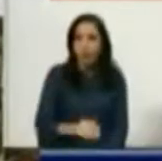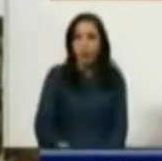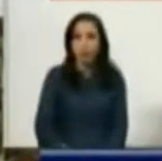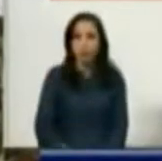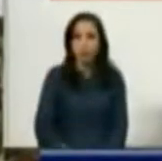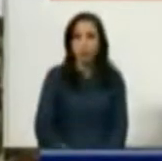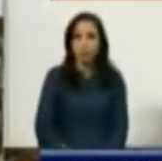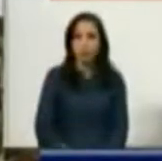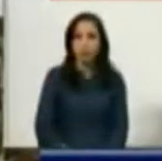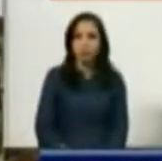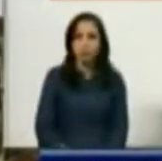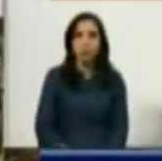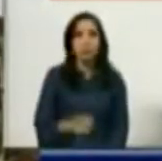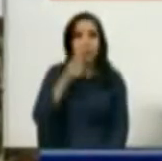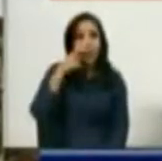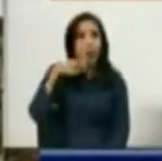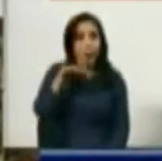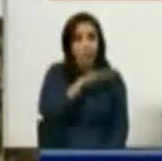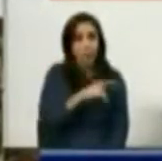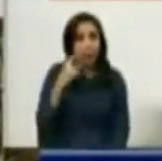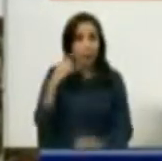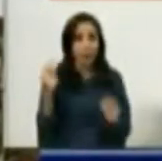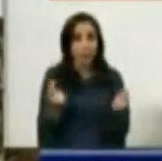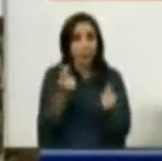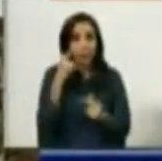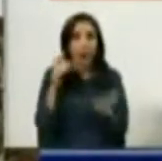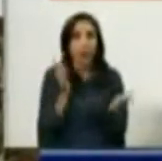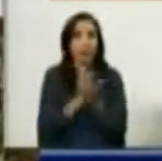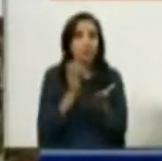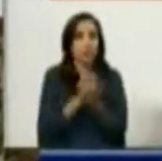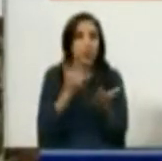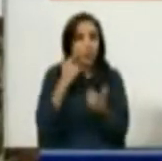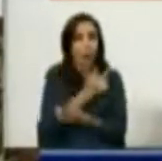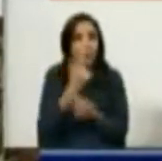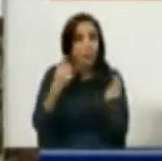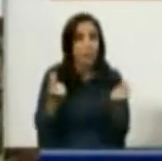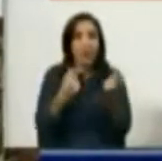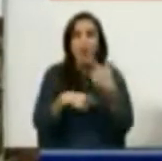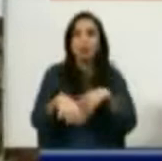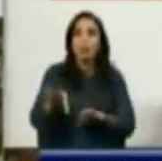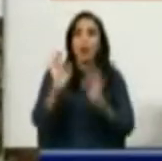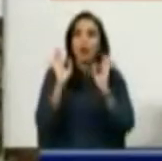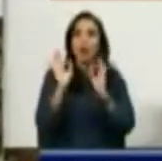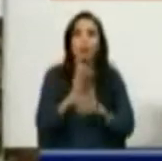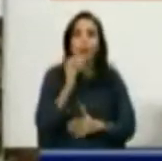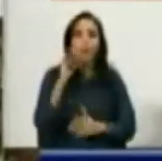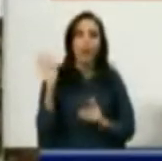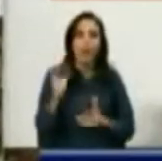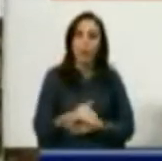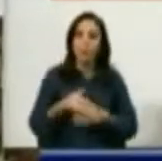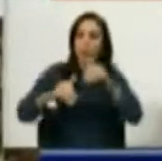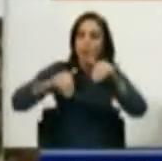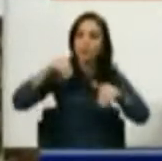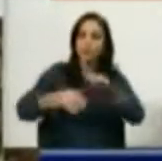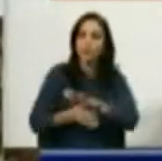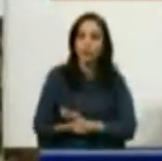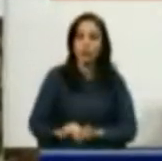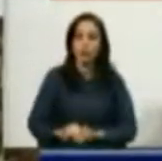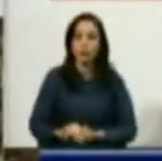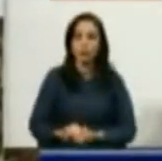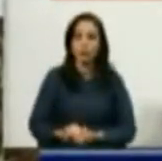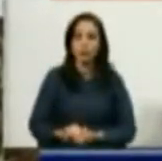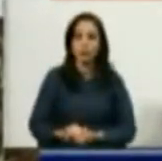hipócritas y al pueblo los ha puesto en su lugar en cada oportunidad que ha tenido nosotros escogimos el camino de las elecciones